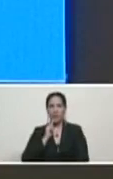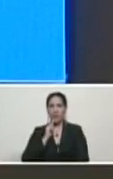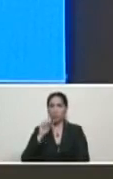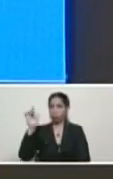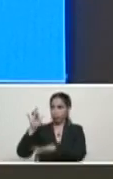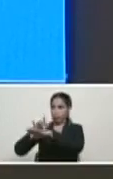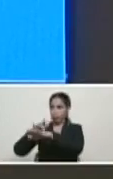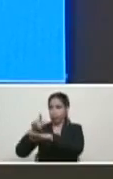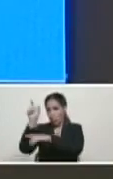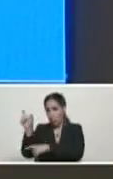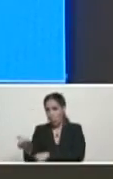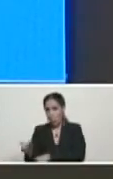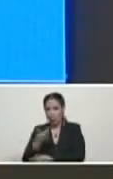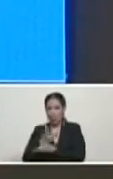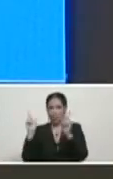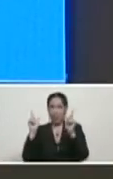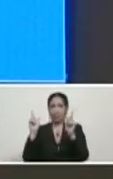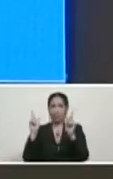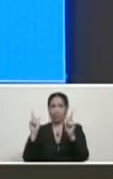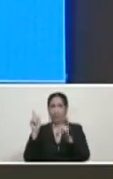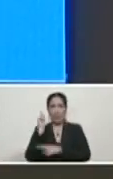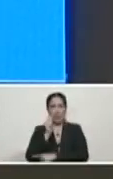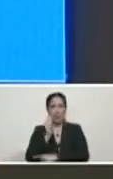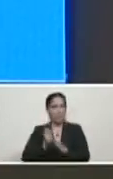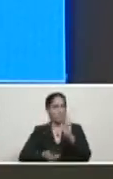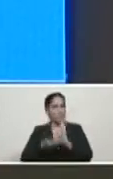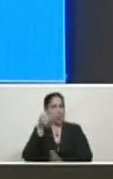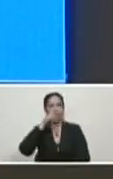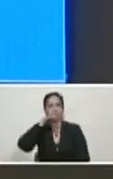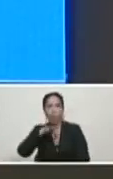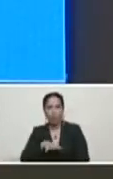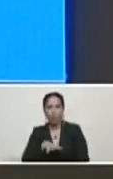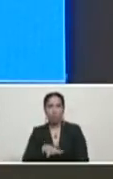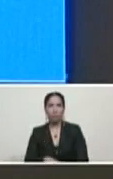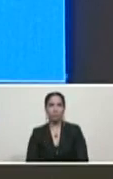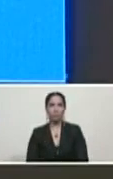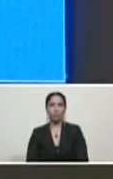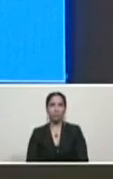tocó una tarea que haría historia,